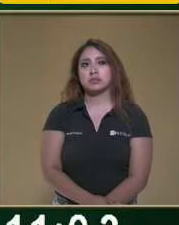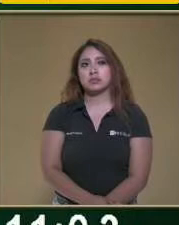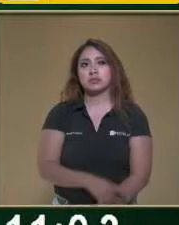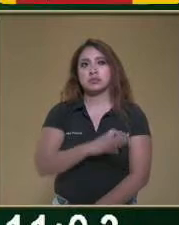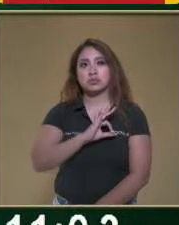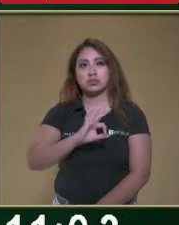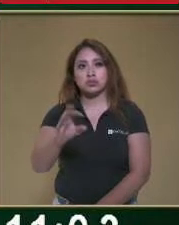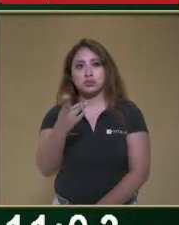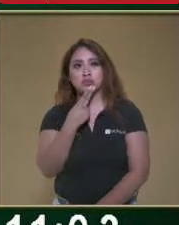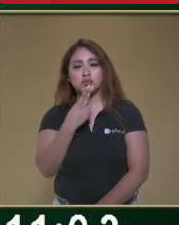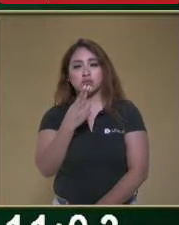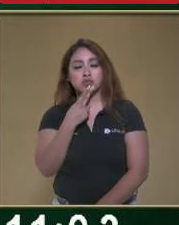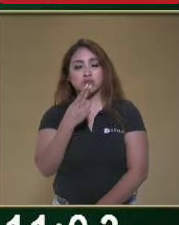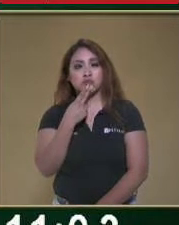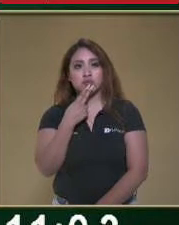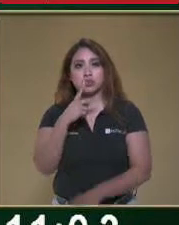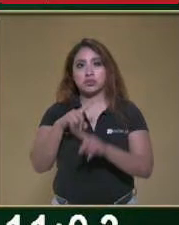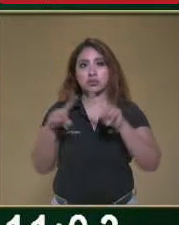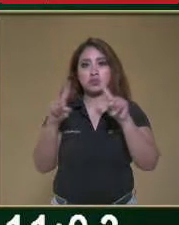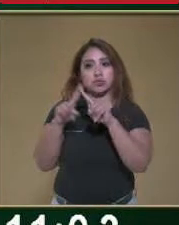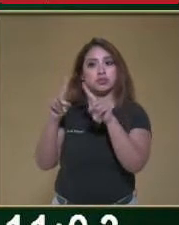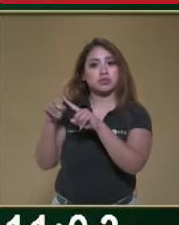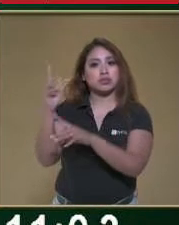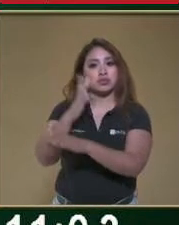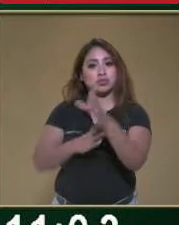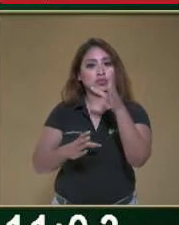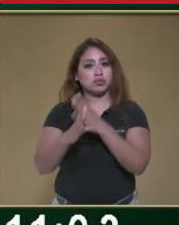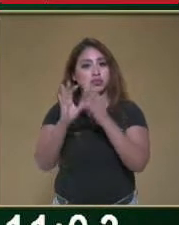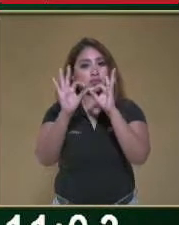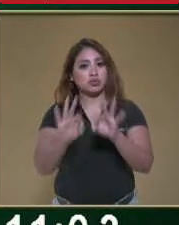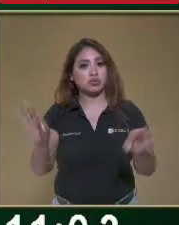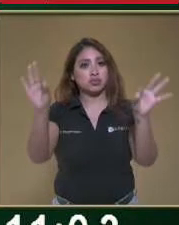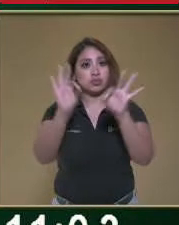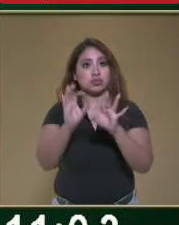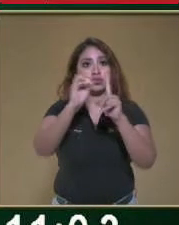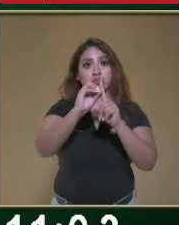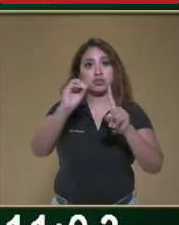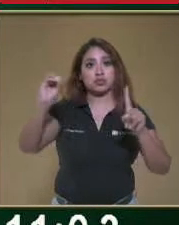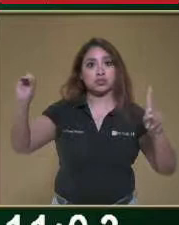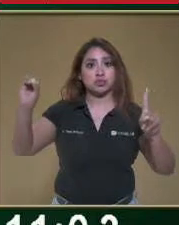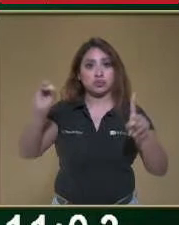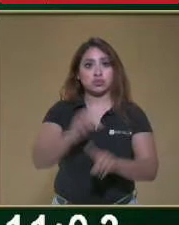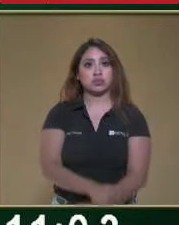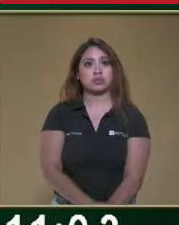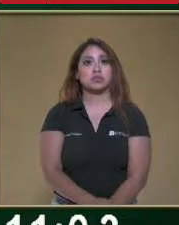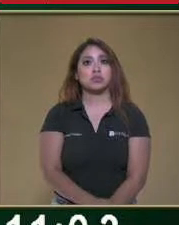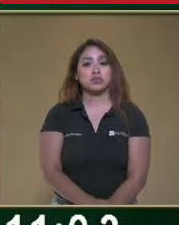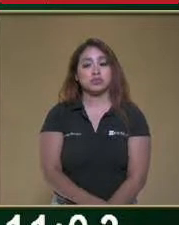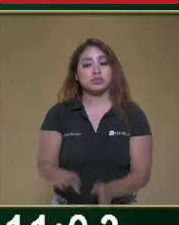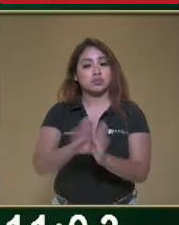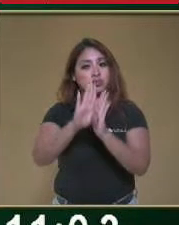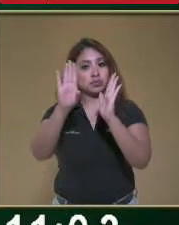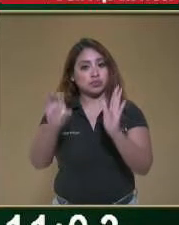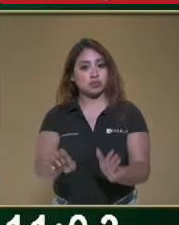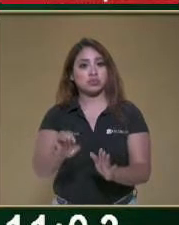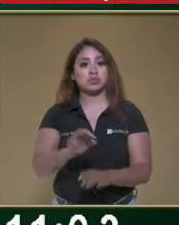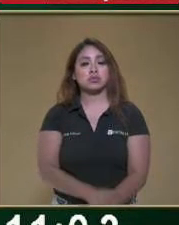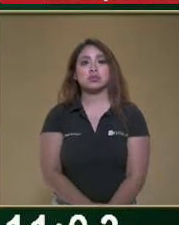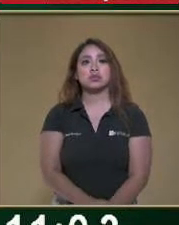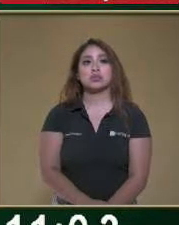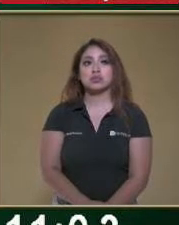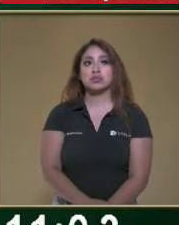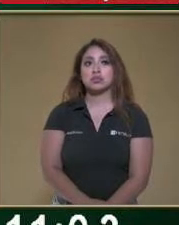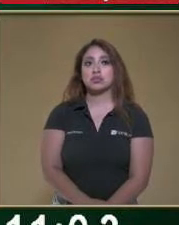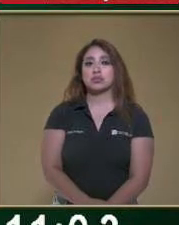utilizamos para diversas cosas. Es muy importante el orden de él. Por ejemplo, los índices que